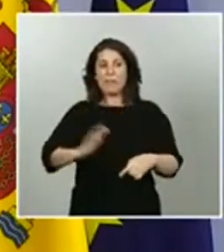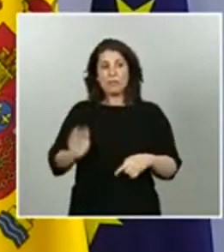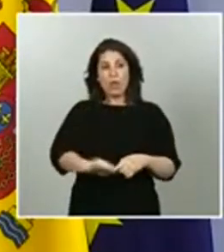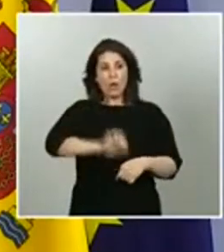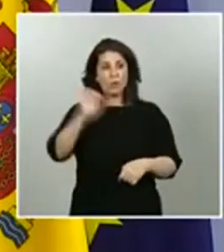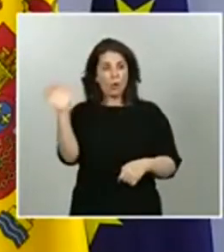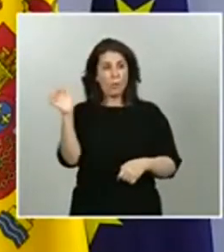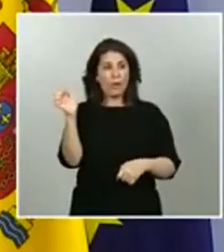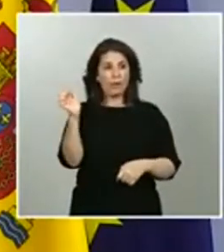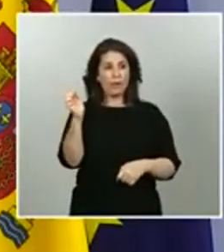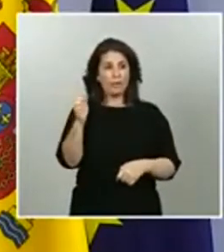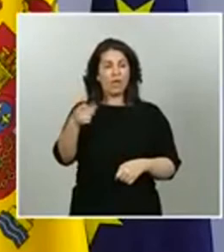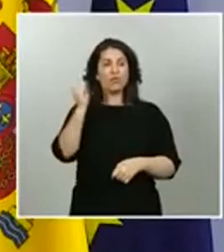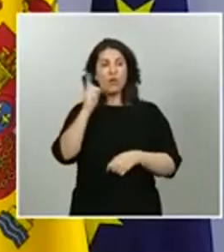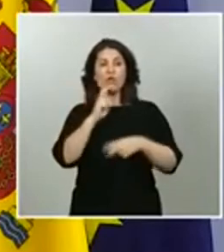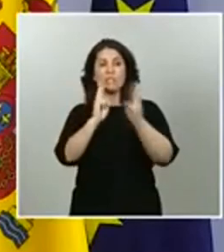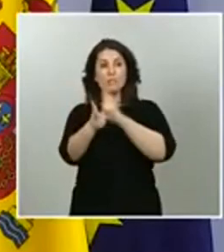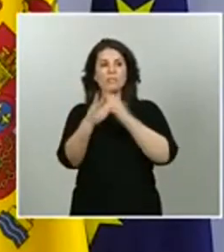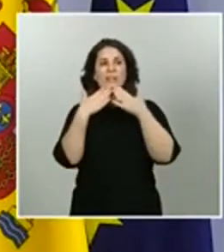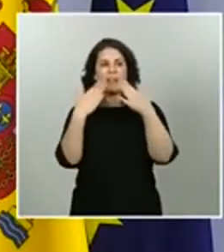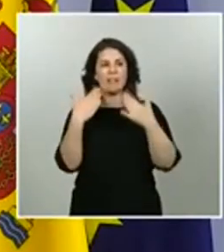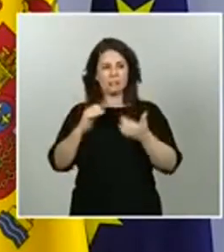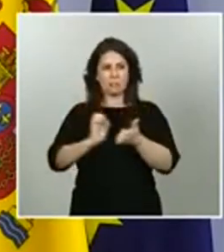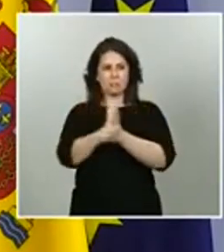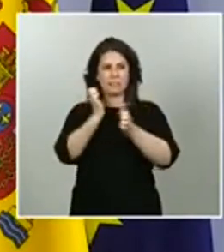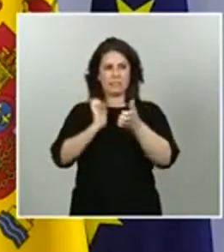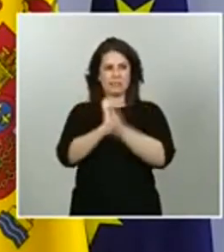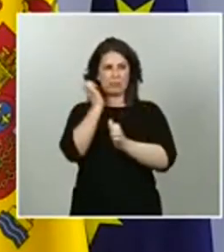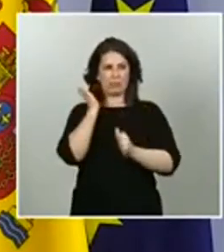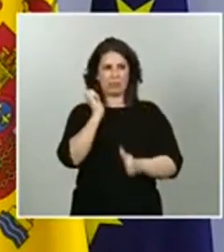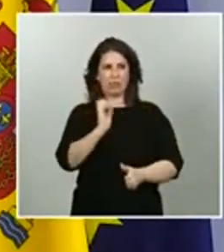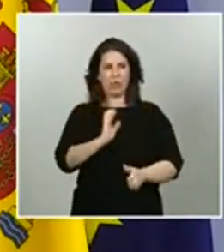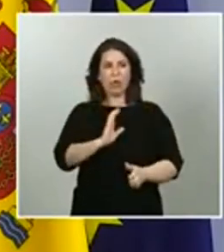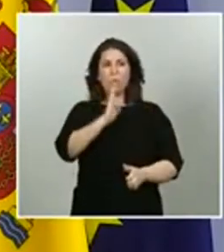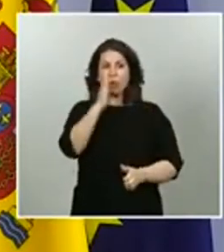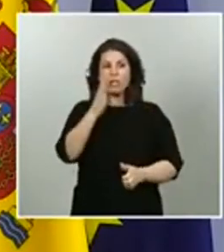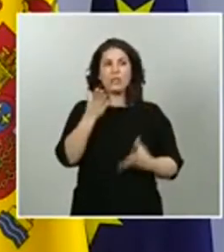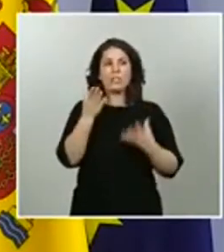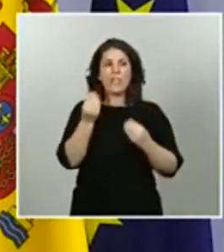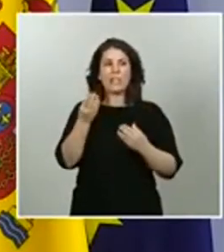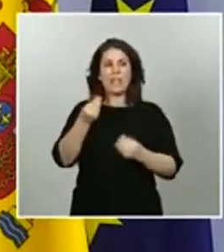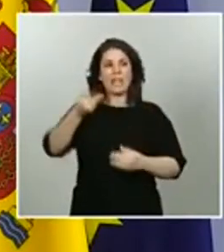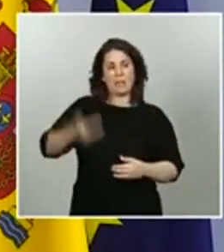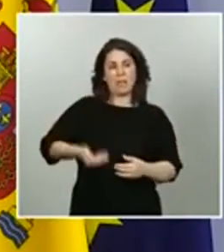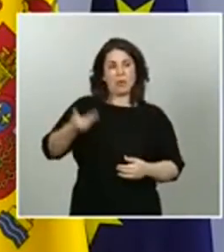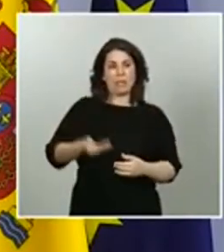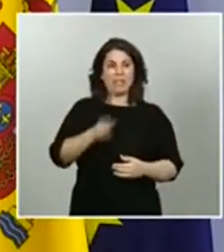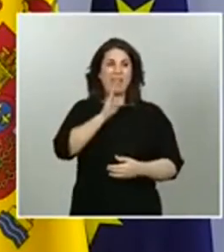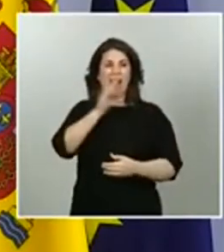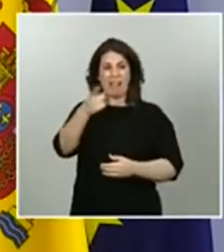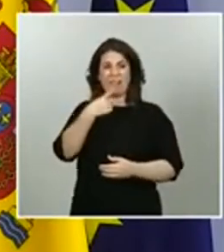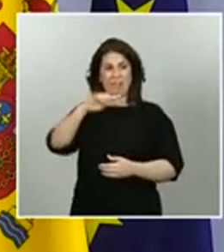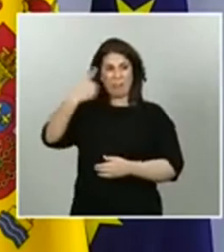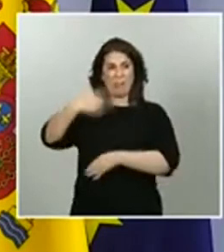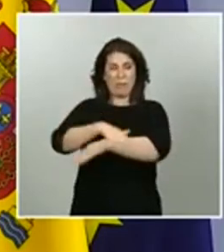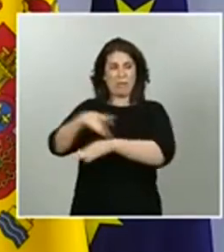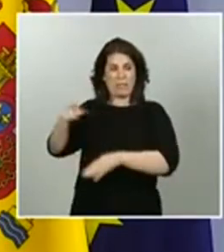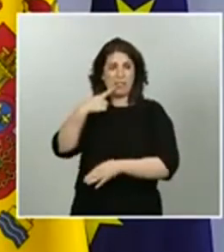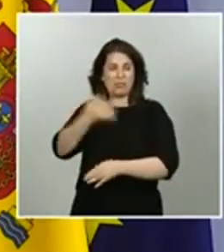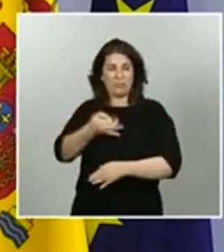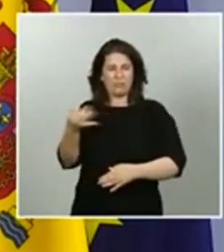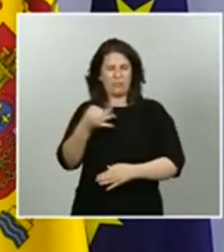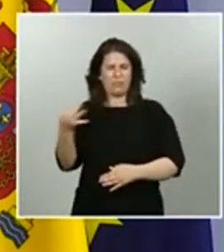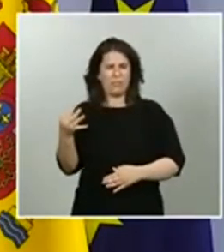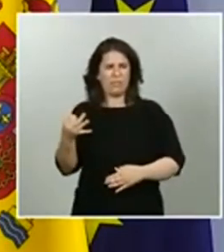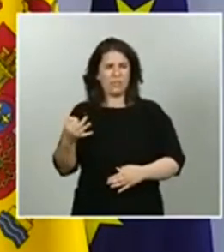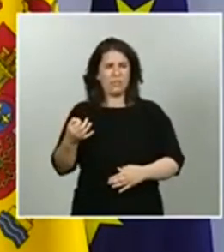respuesta a través de préstamos. Por eso es tan importante, como bien ha dicho el primer ministro Conte, el que la propuesta de la